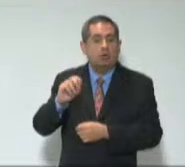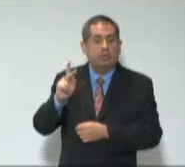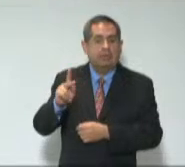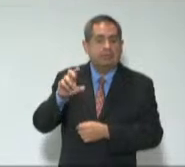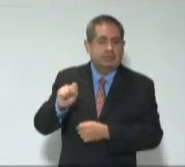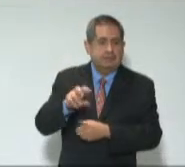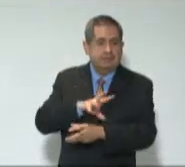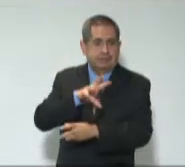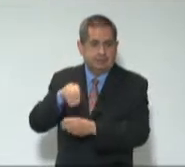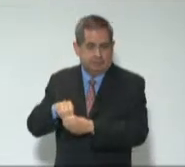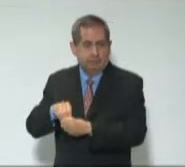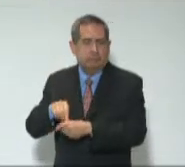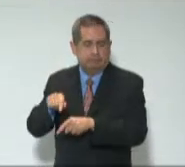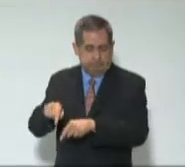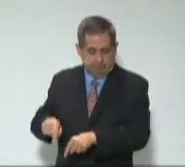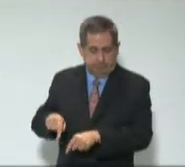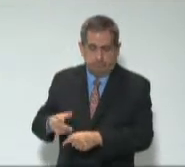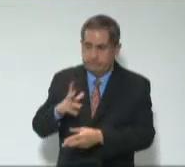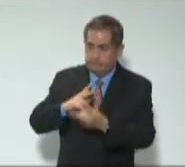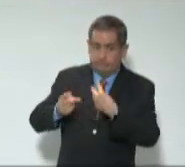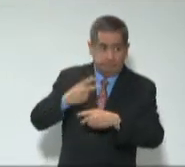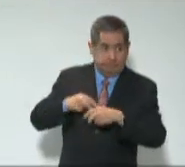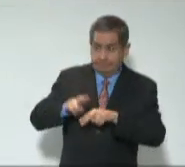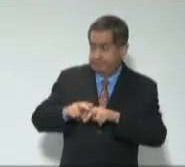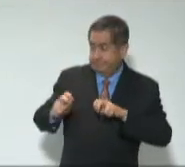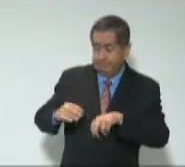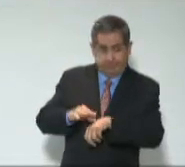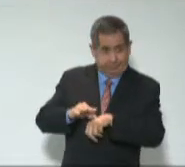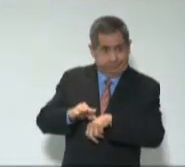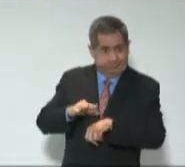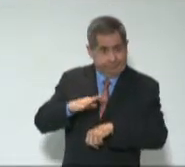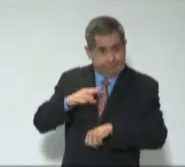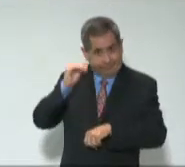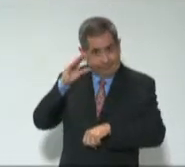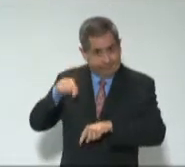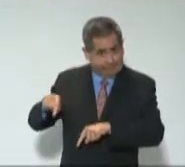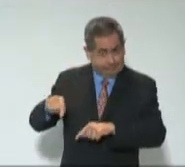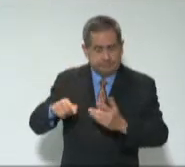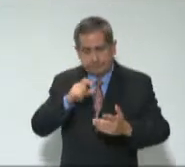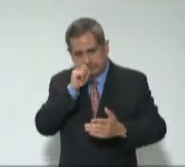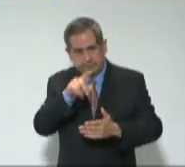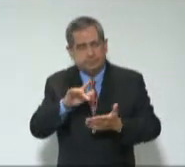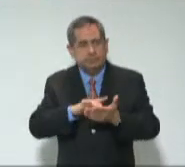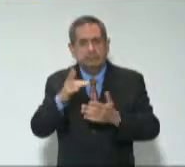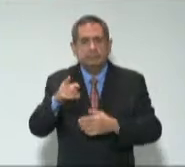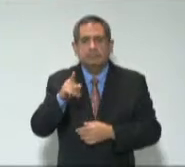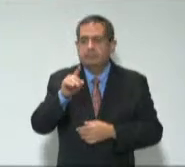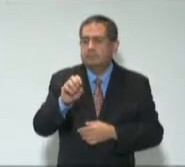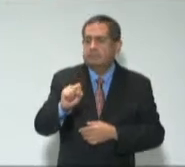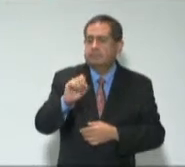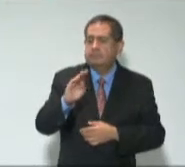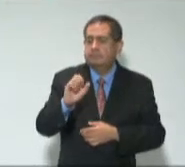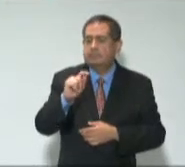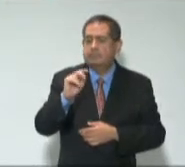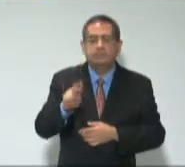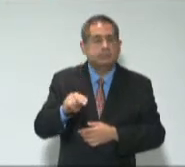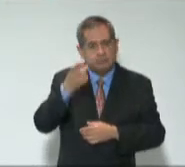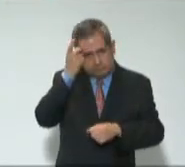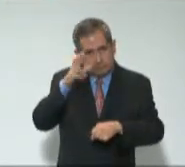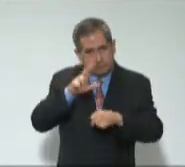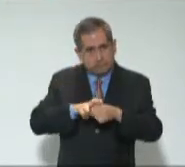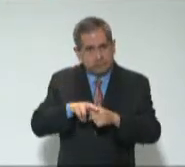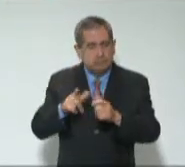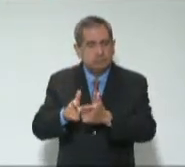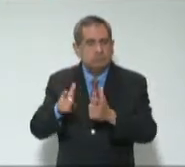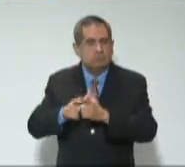de la salud que está aquí presente y naturalmente agradecer a Sebastián García saizo director del